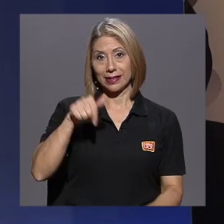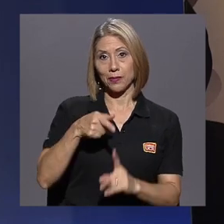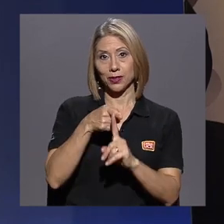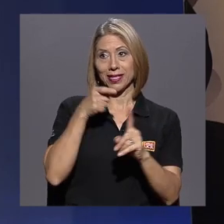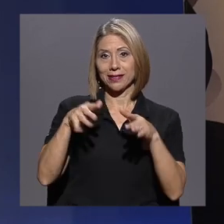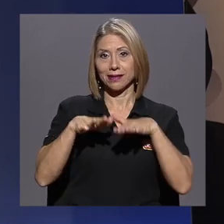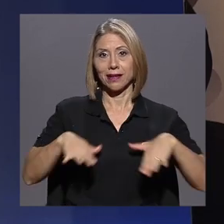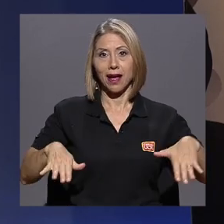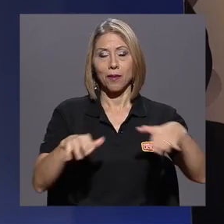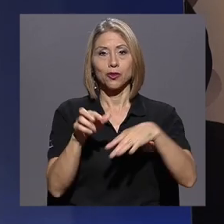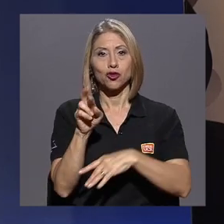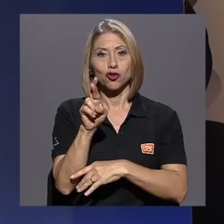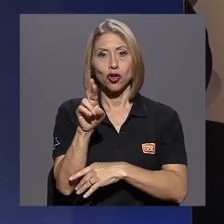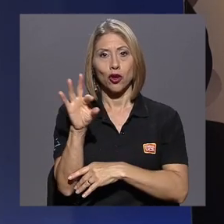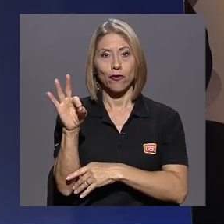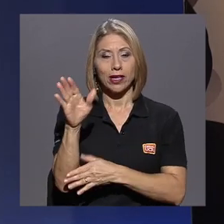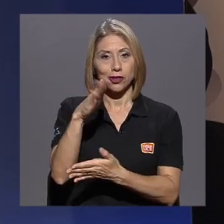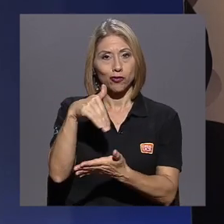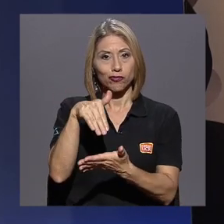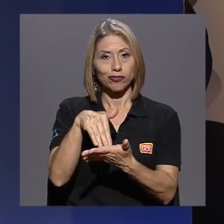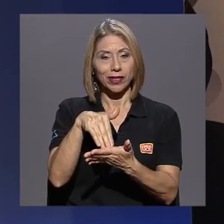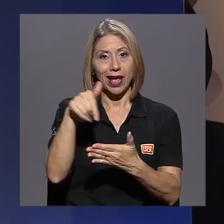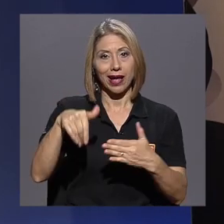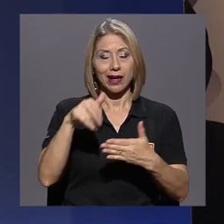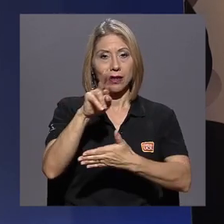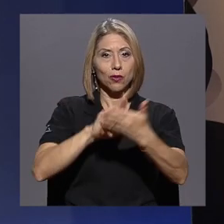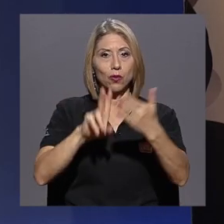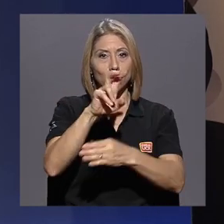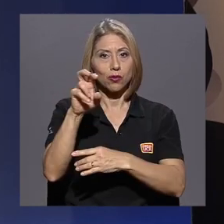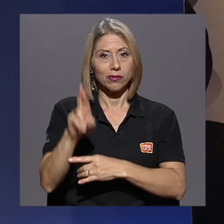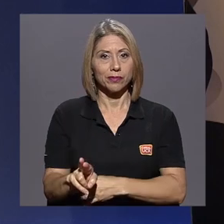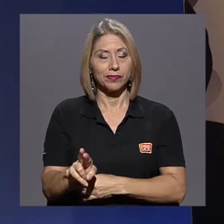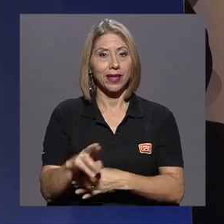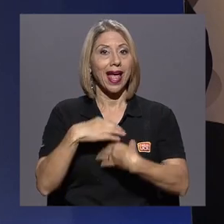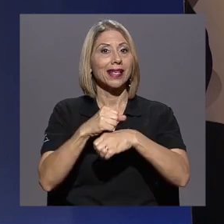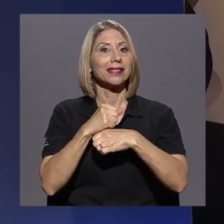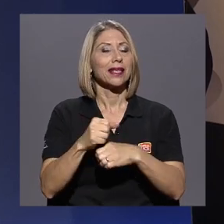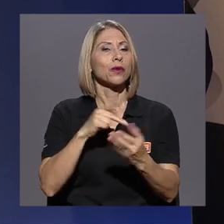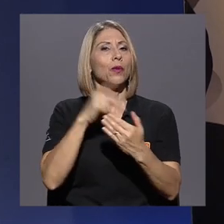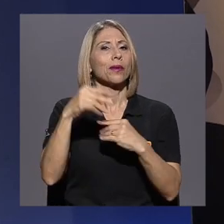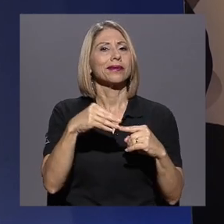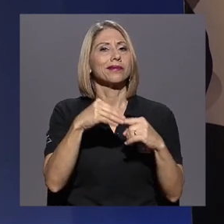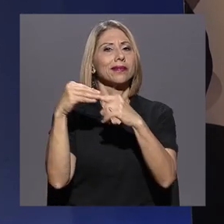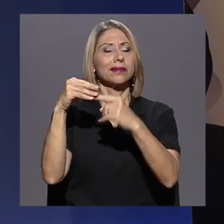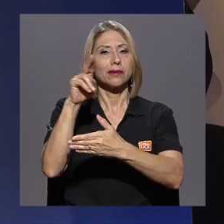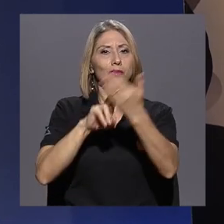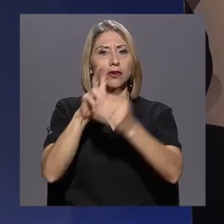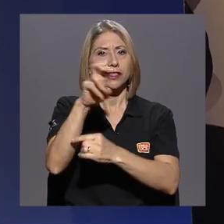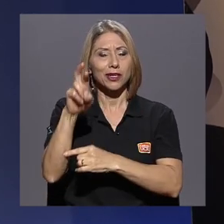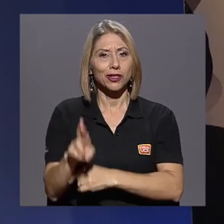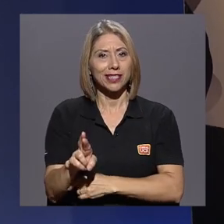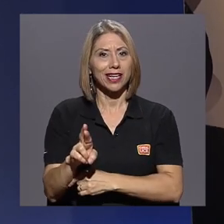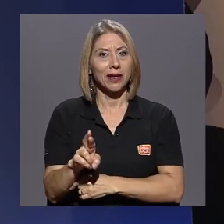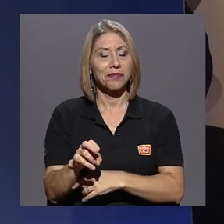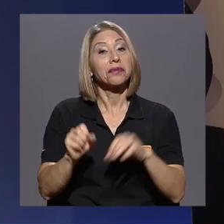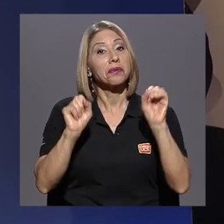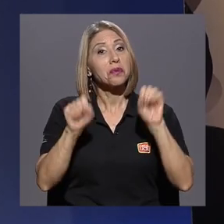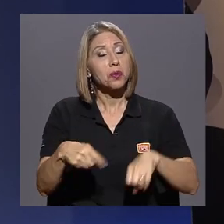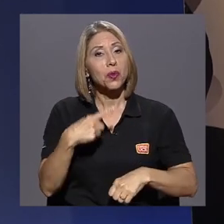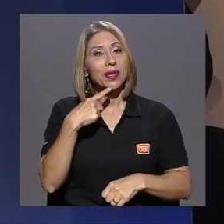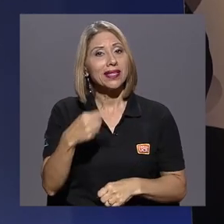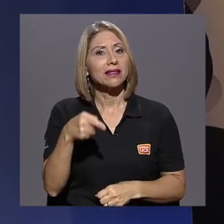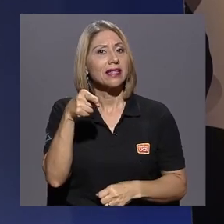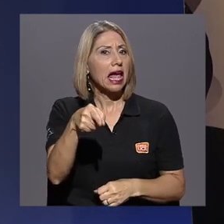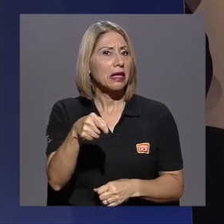estamos desde el campus Rodrigo Facio, acá en la Universidad de Costa Rica, haciendo especiales Universidad de Costa Rica. Puedo decir que